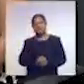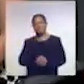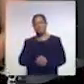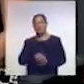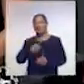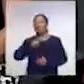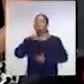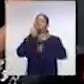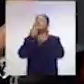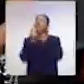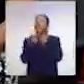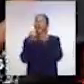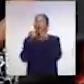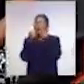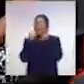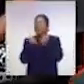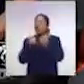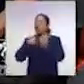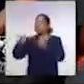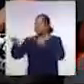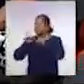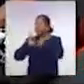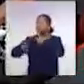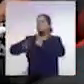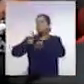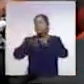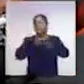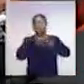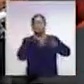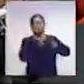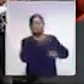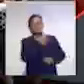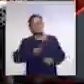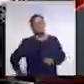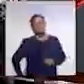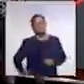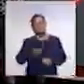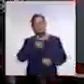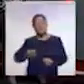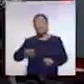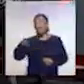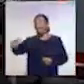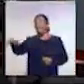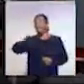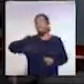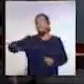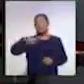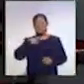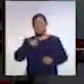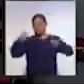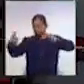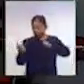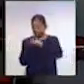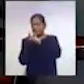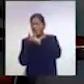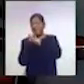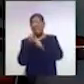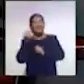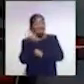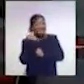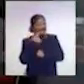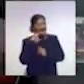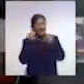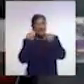voz y hablar por los presidentes municipales, que somos la primera instancia con la sociedad, que tenemos muchas necesidades,